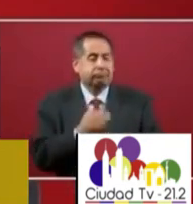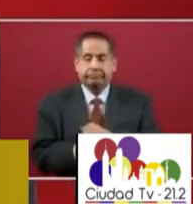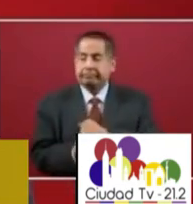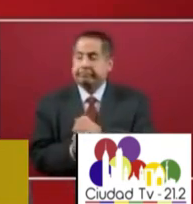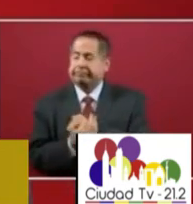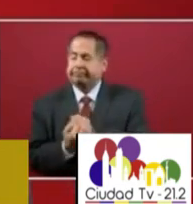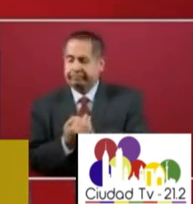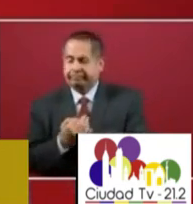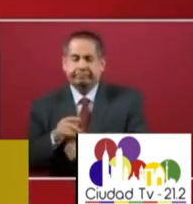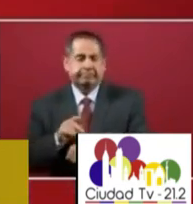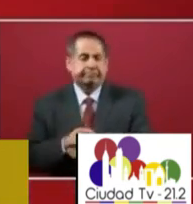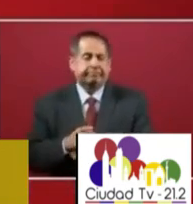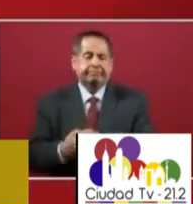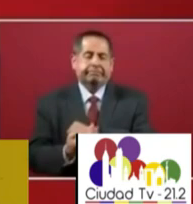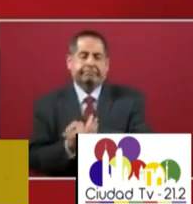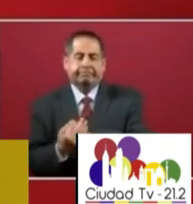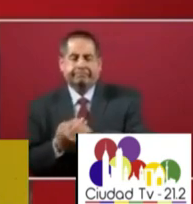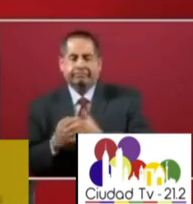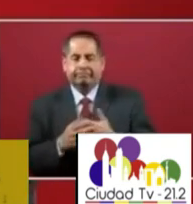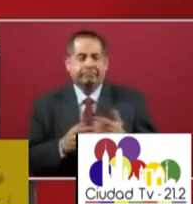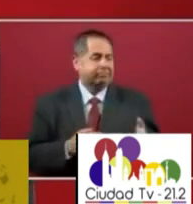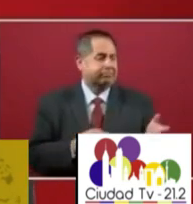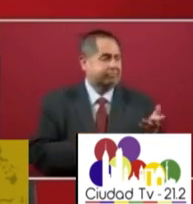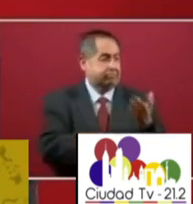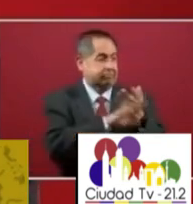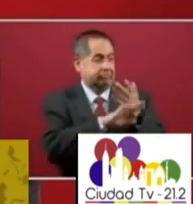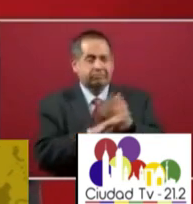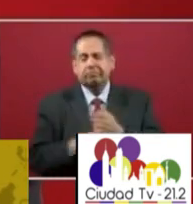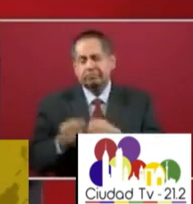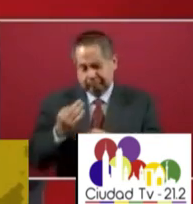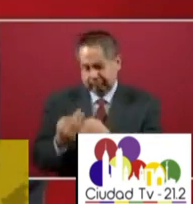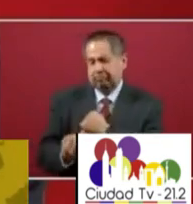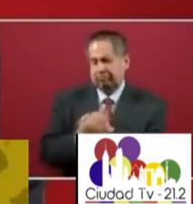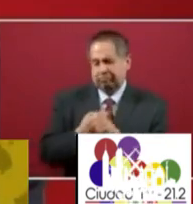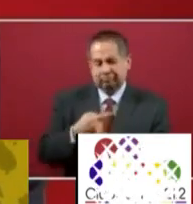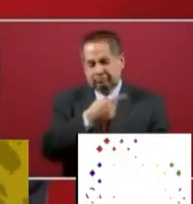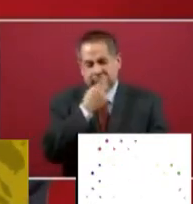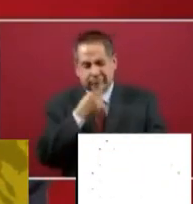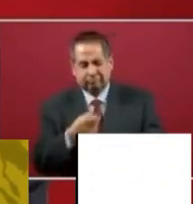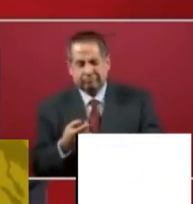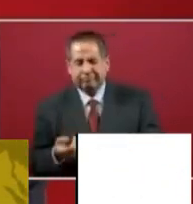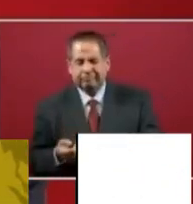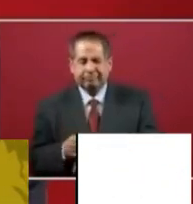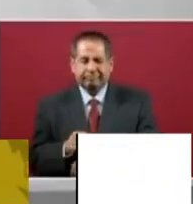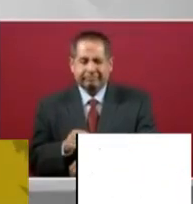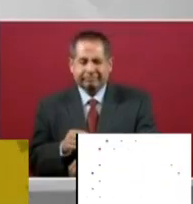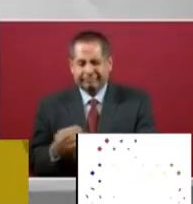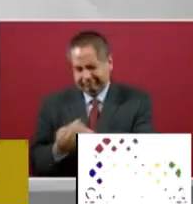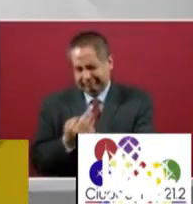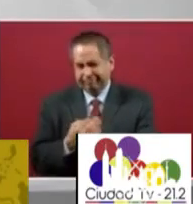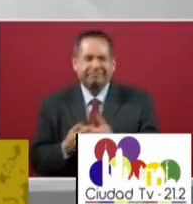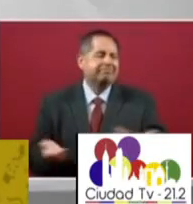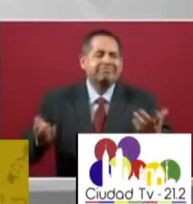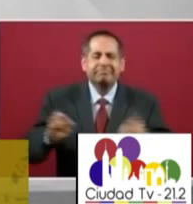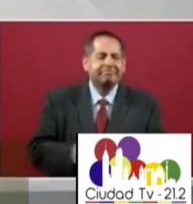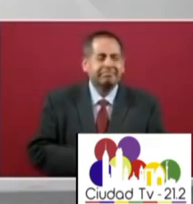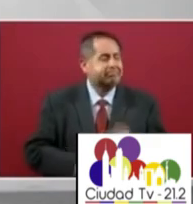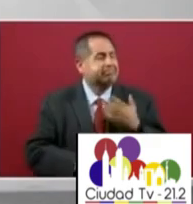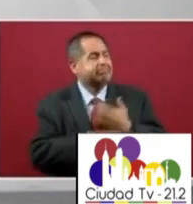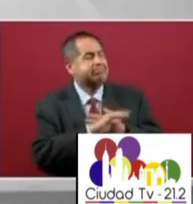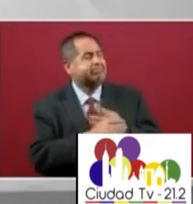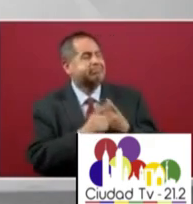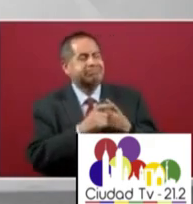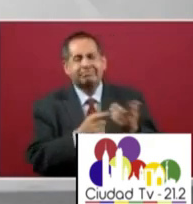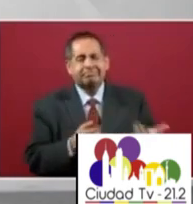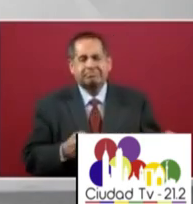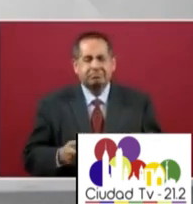defendernos en contra de los que nos cuestionan o nos critican, además